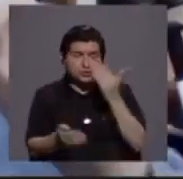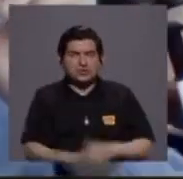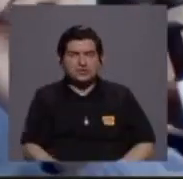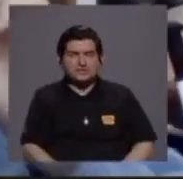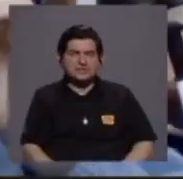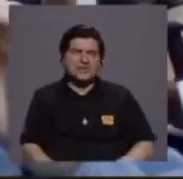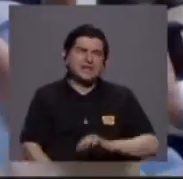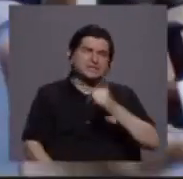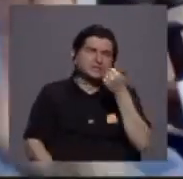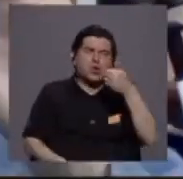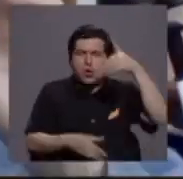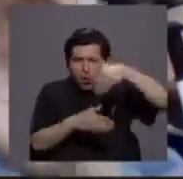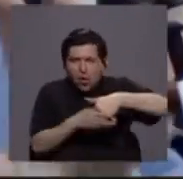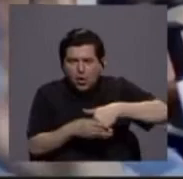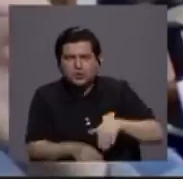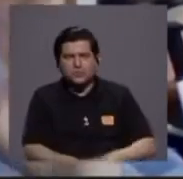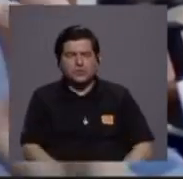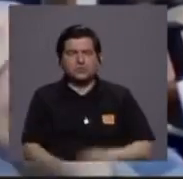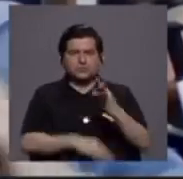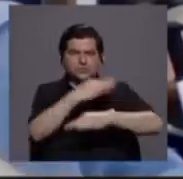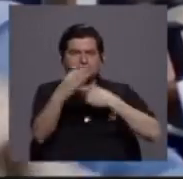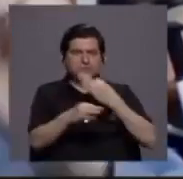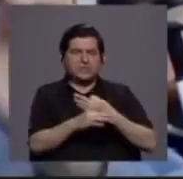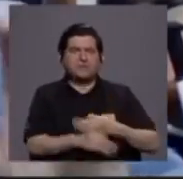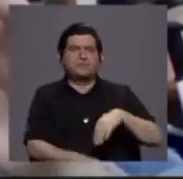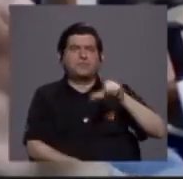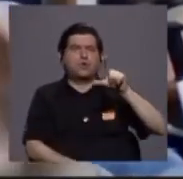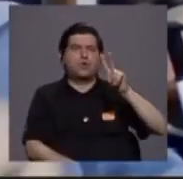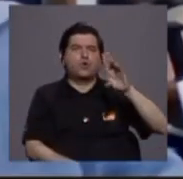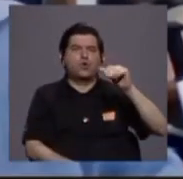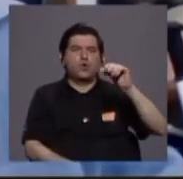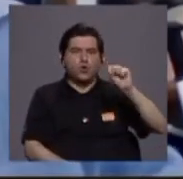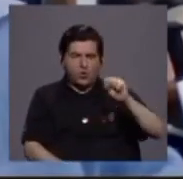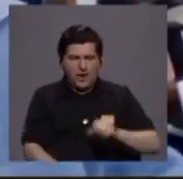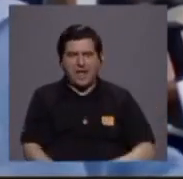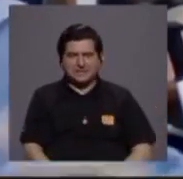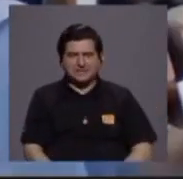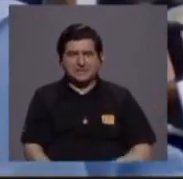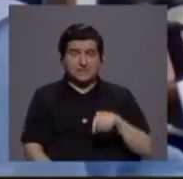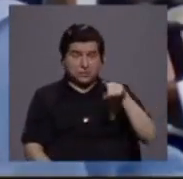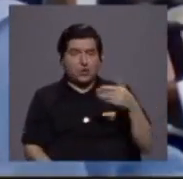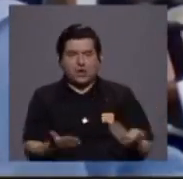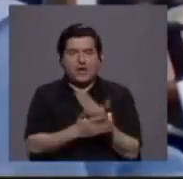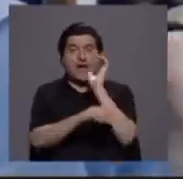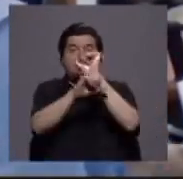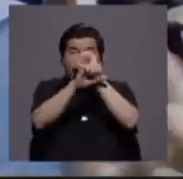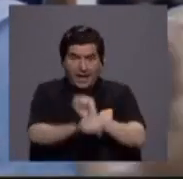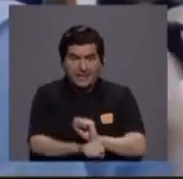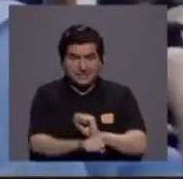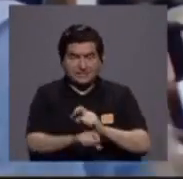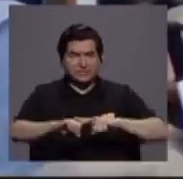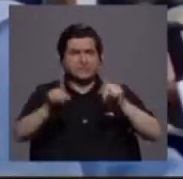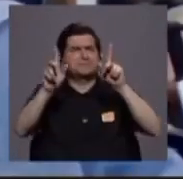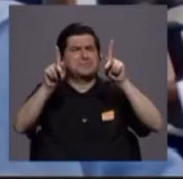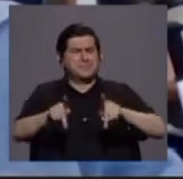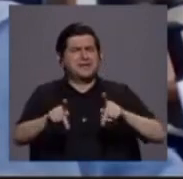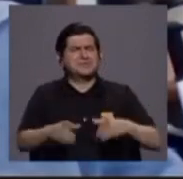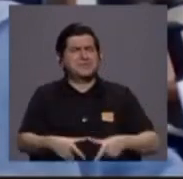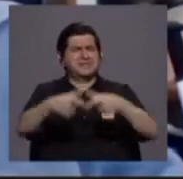colaron Lucas y Prescott y unos así muy neoclásicos, Fama, pues la mayoría, ¿no? Son